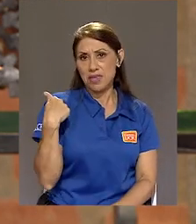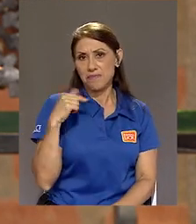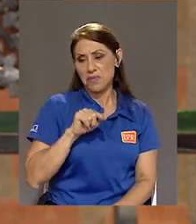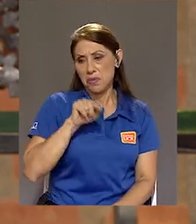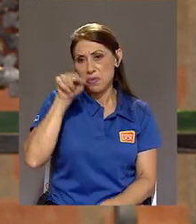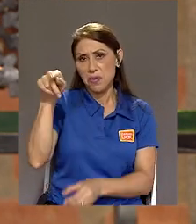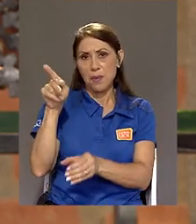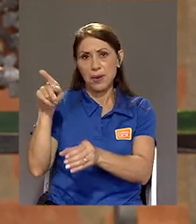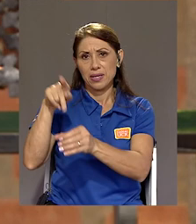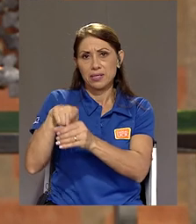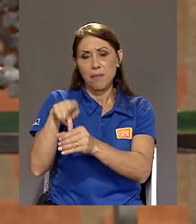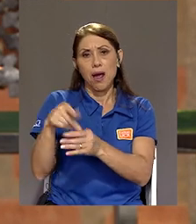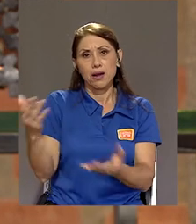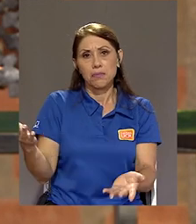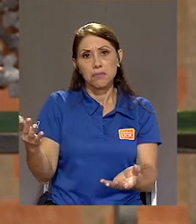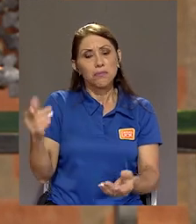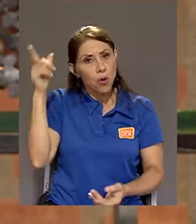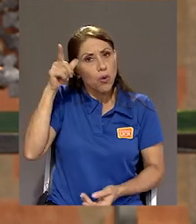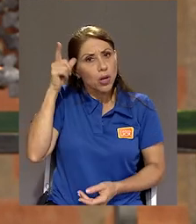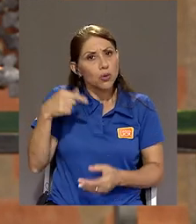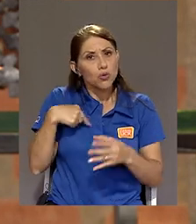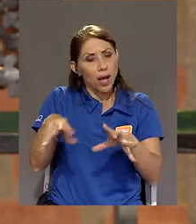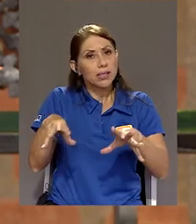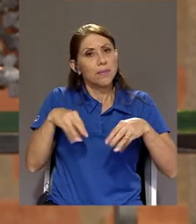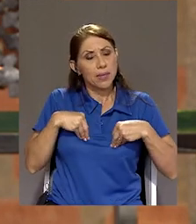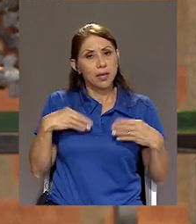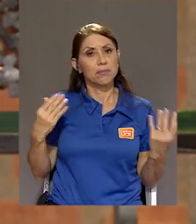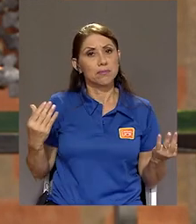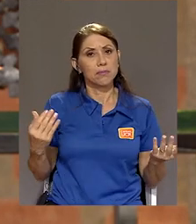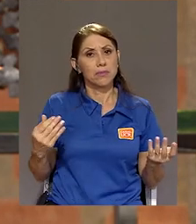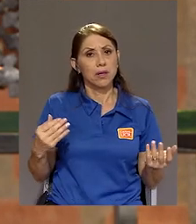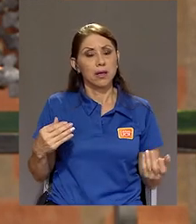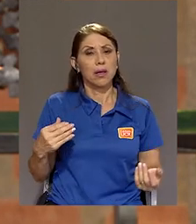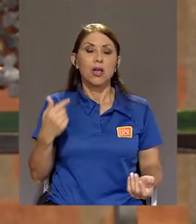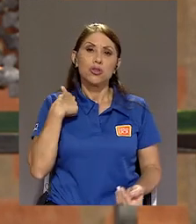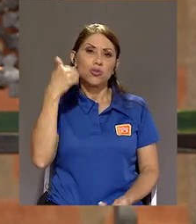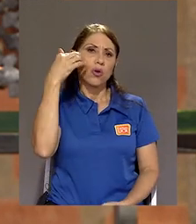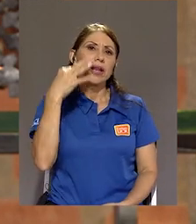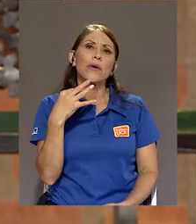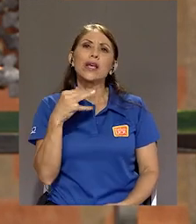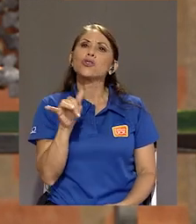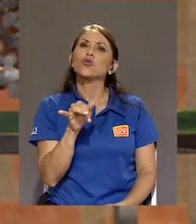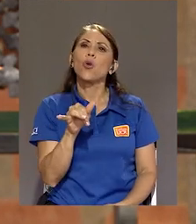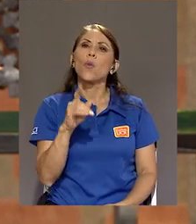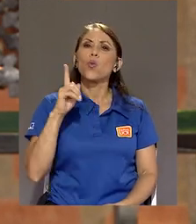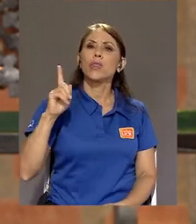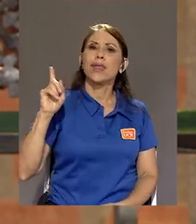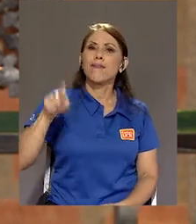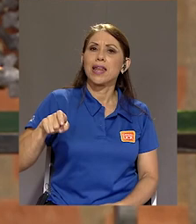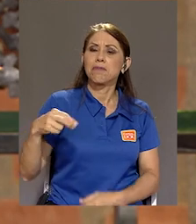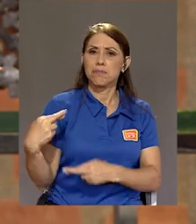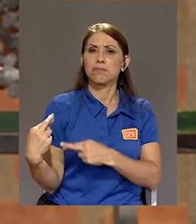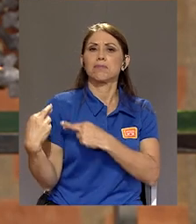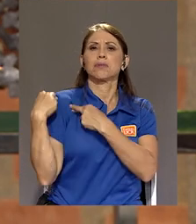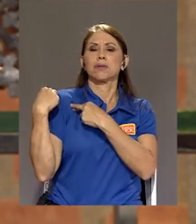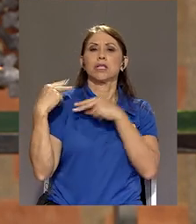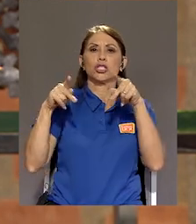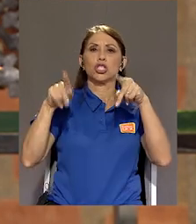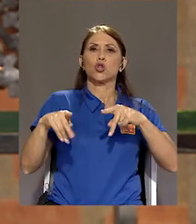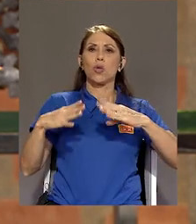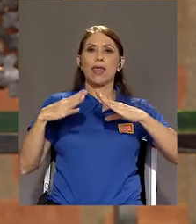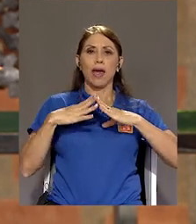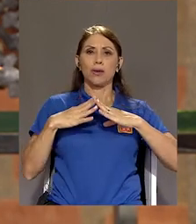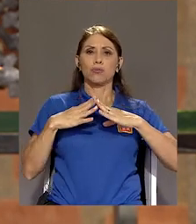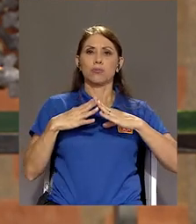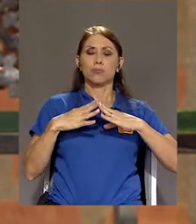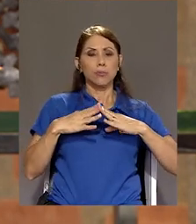a participar, por supuesto que acepté. Me parece a mí que cuando es como un deber ciudadano